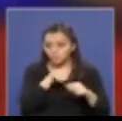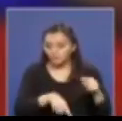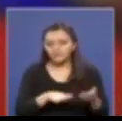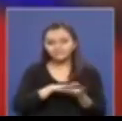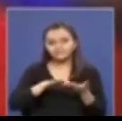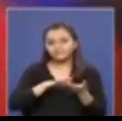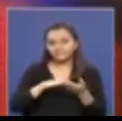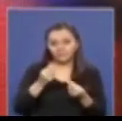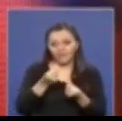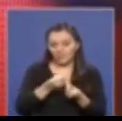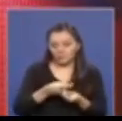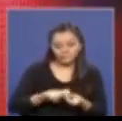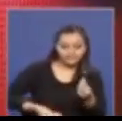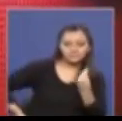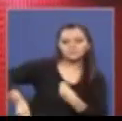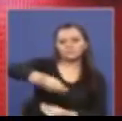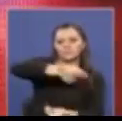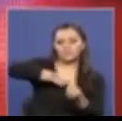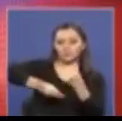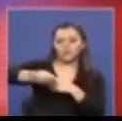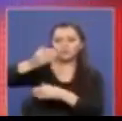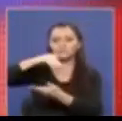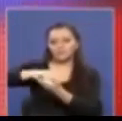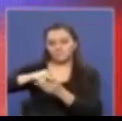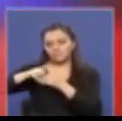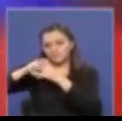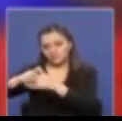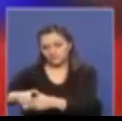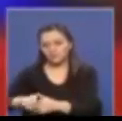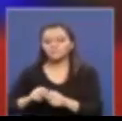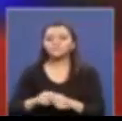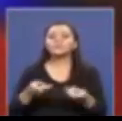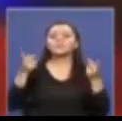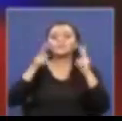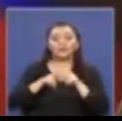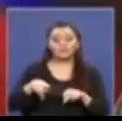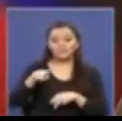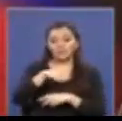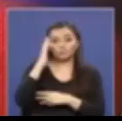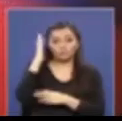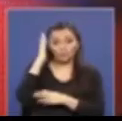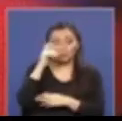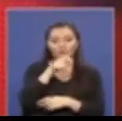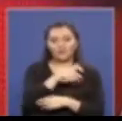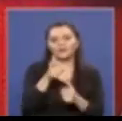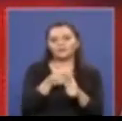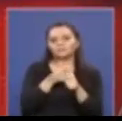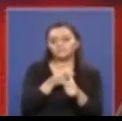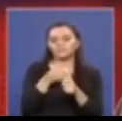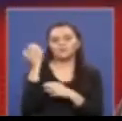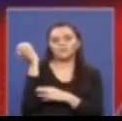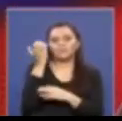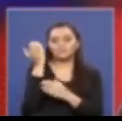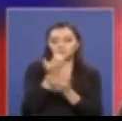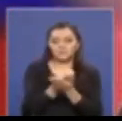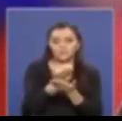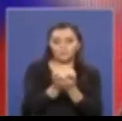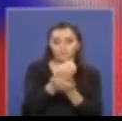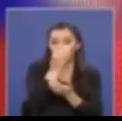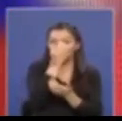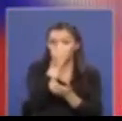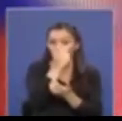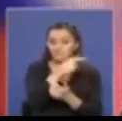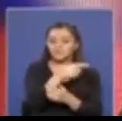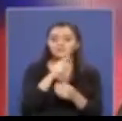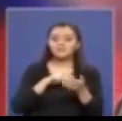ha sido designada, denominada provincia deprimida. ¿Qué significa eso? Que tiene prioridad en compras públicas, que ya salieron un par